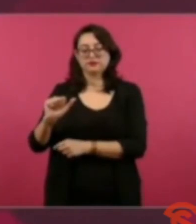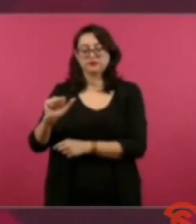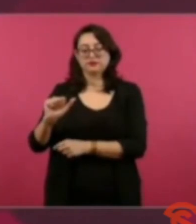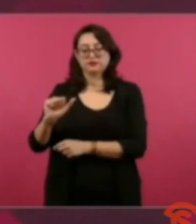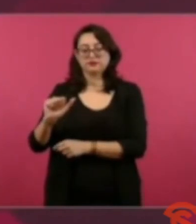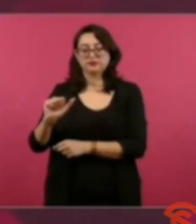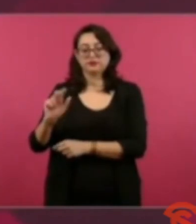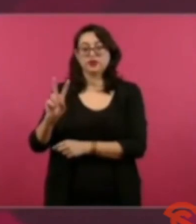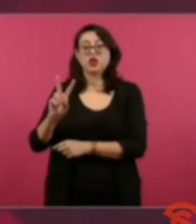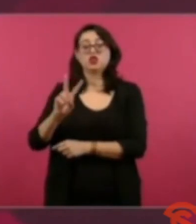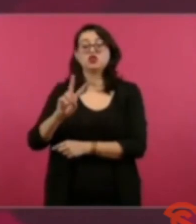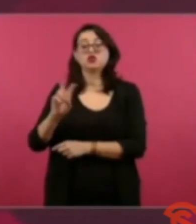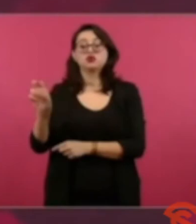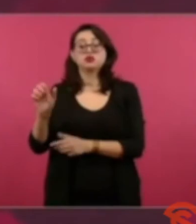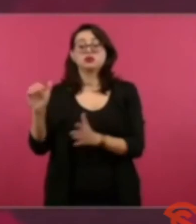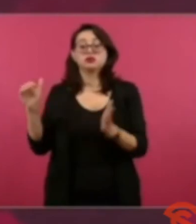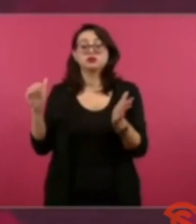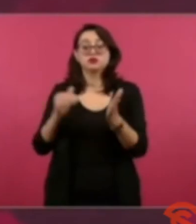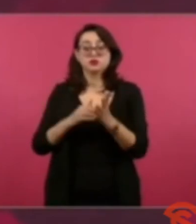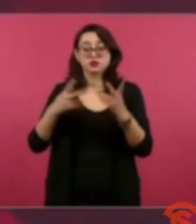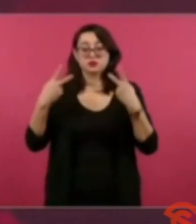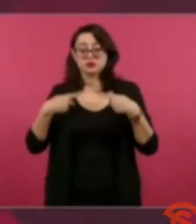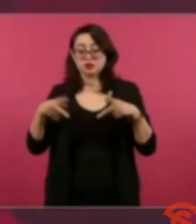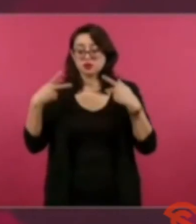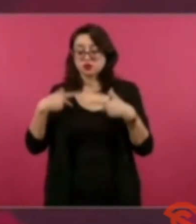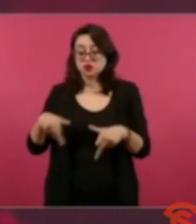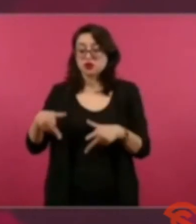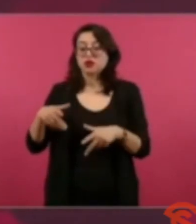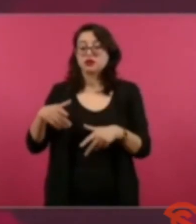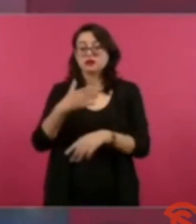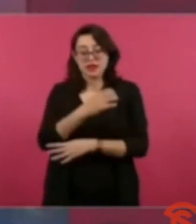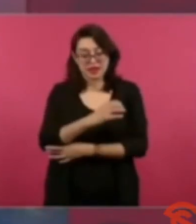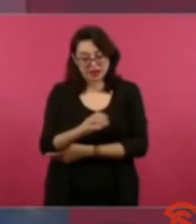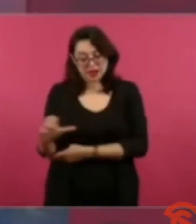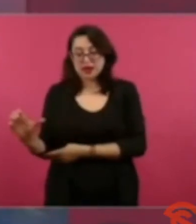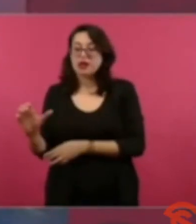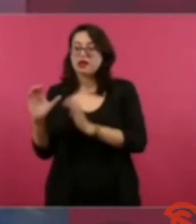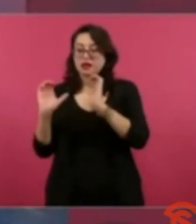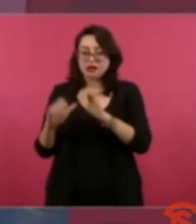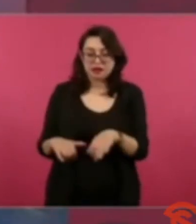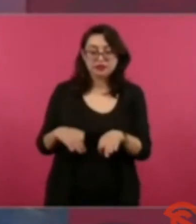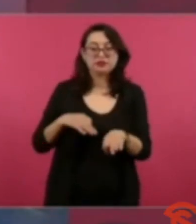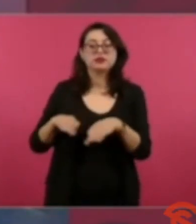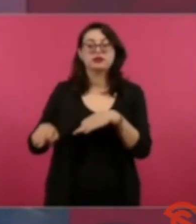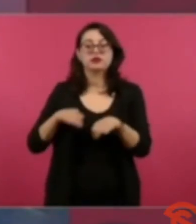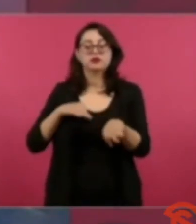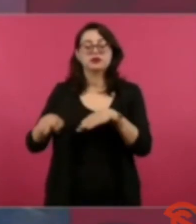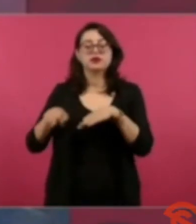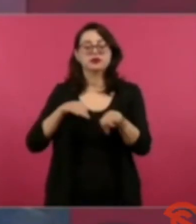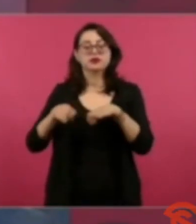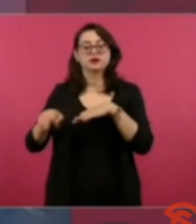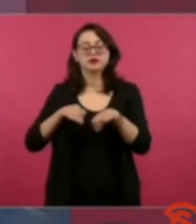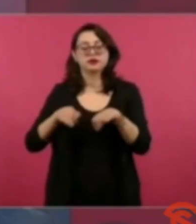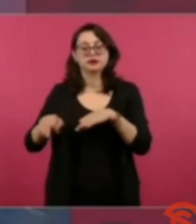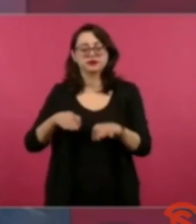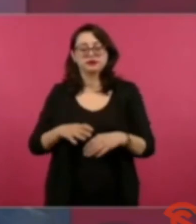hay 200,000 sembradores en Chiapas del programa Sembrando Vida.